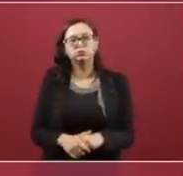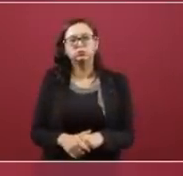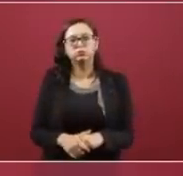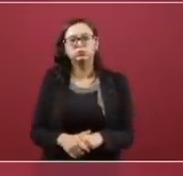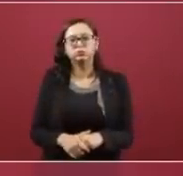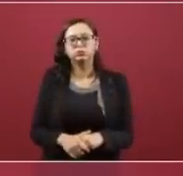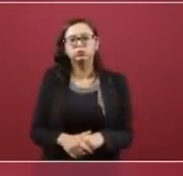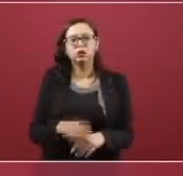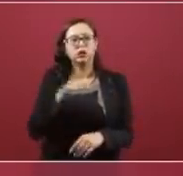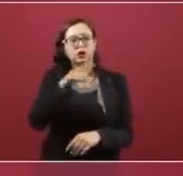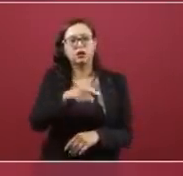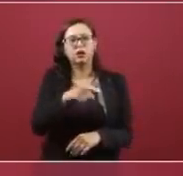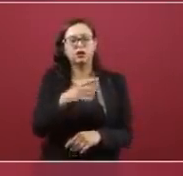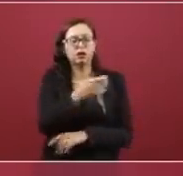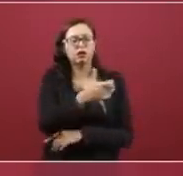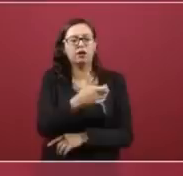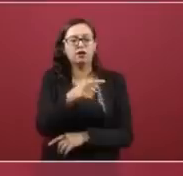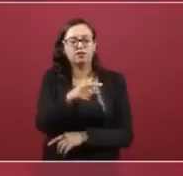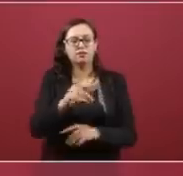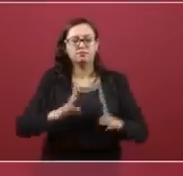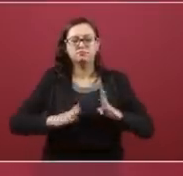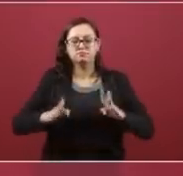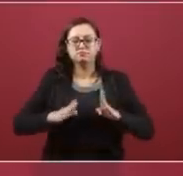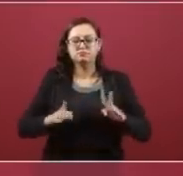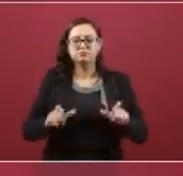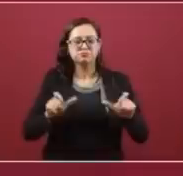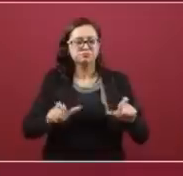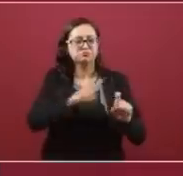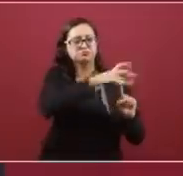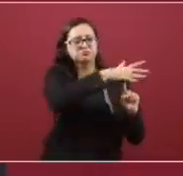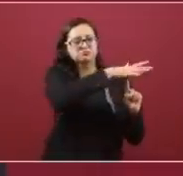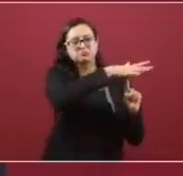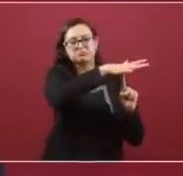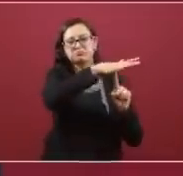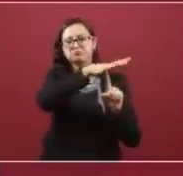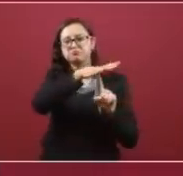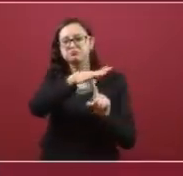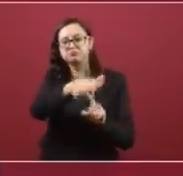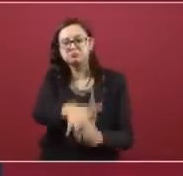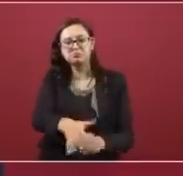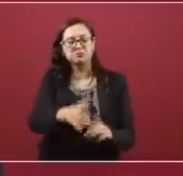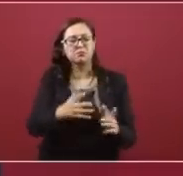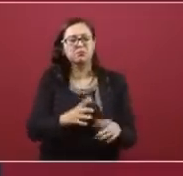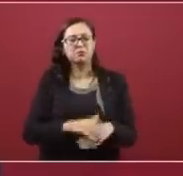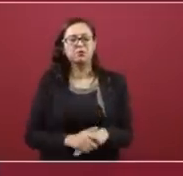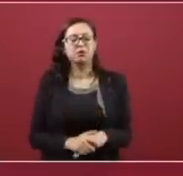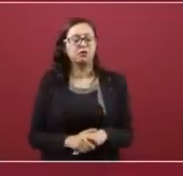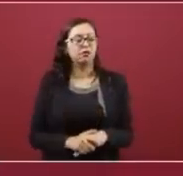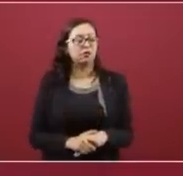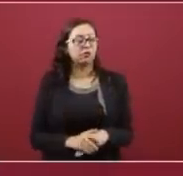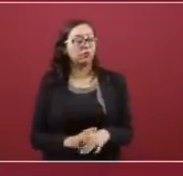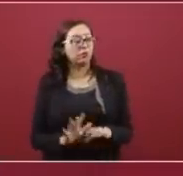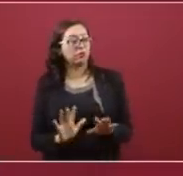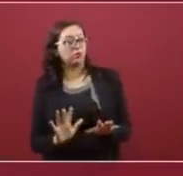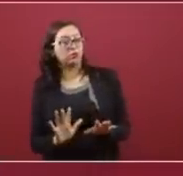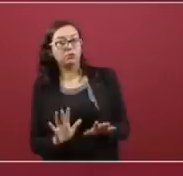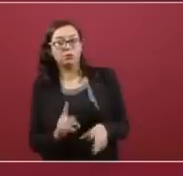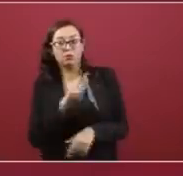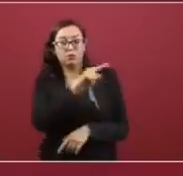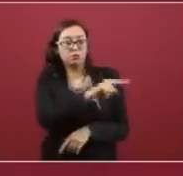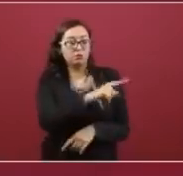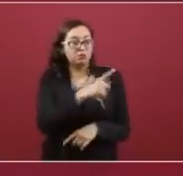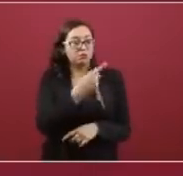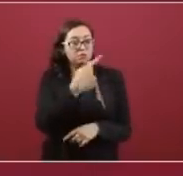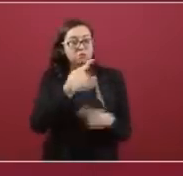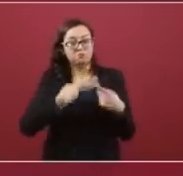al Campo Marte para que no tuviera que circular por las calles